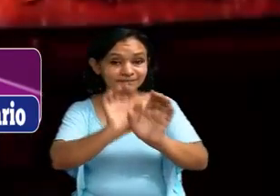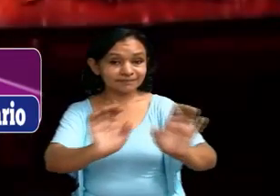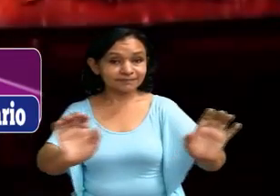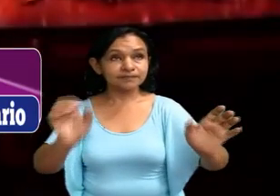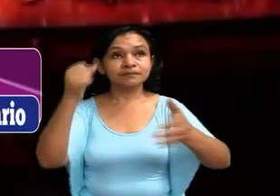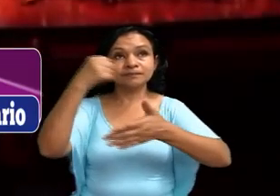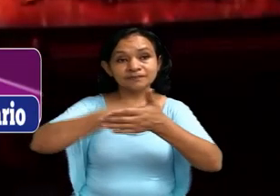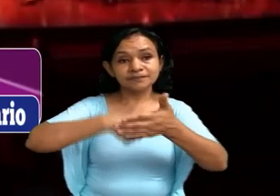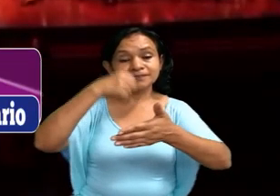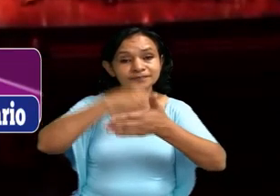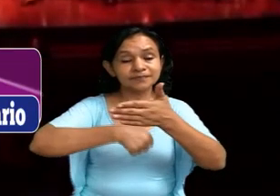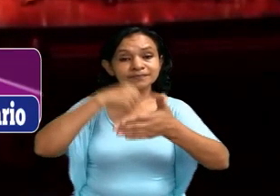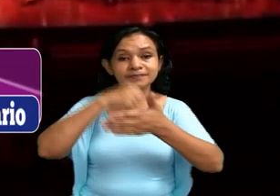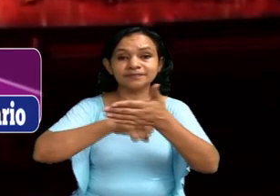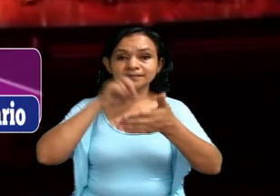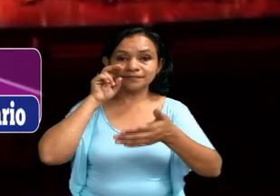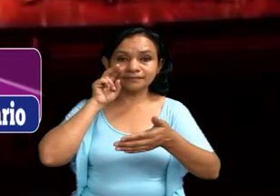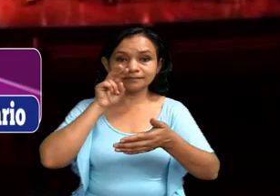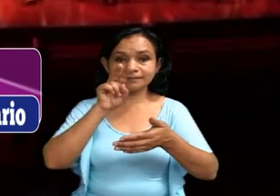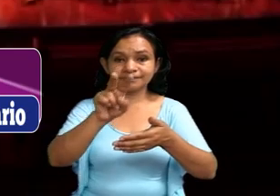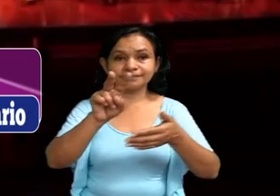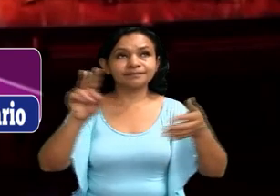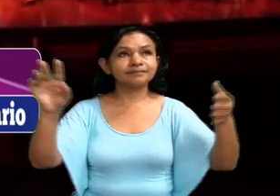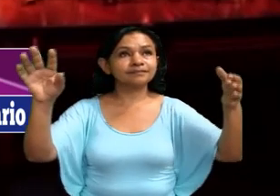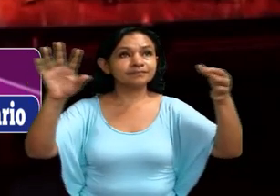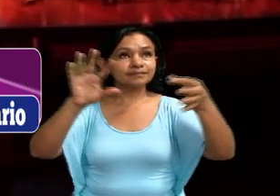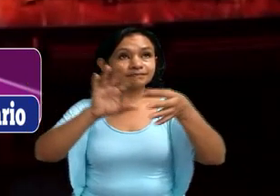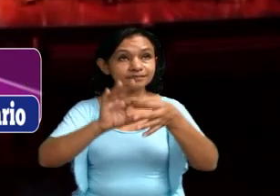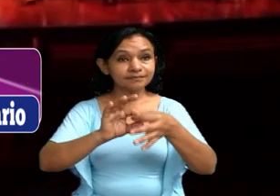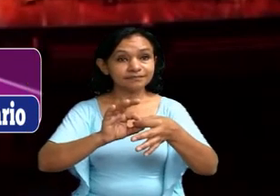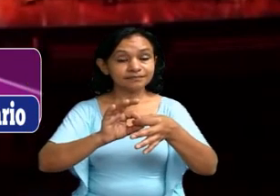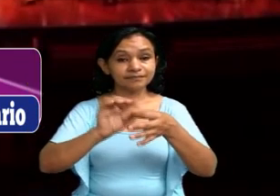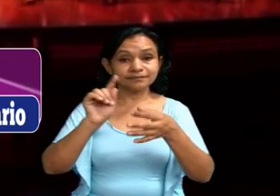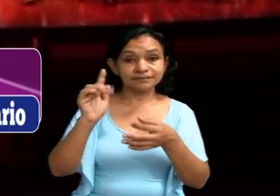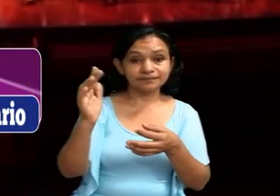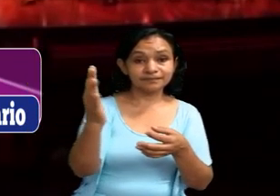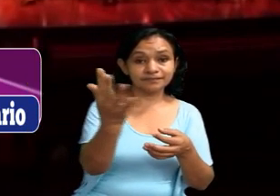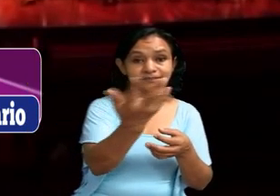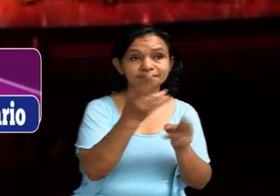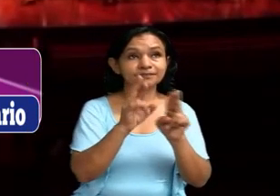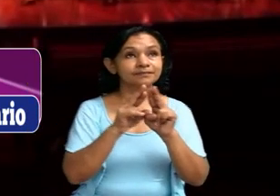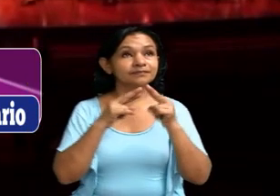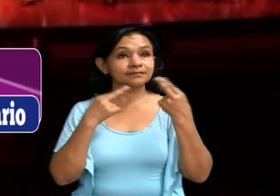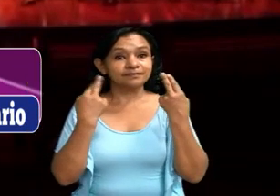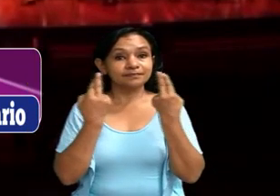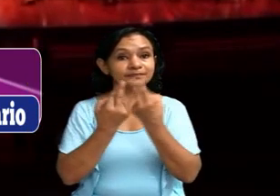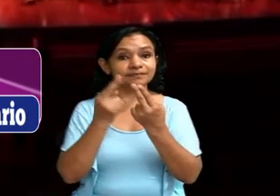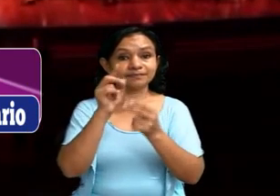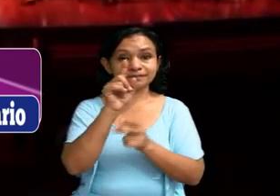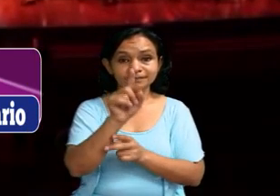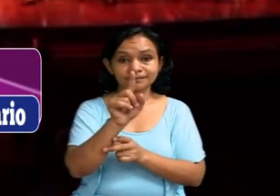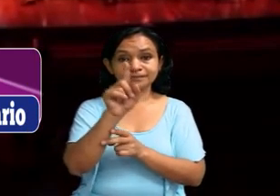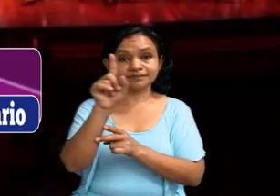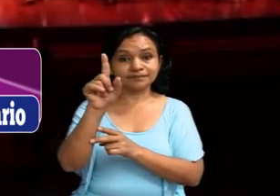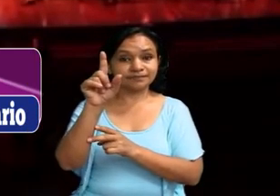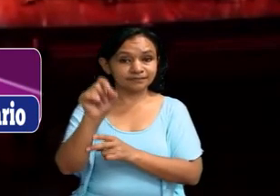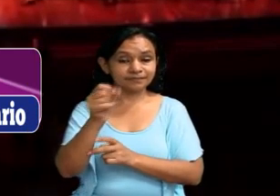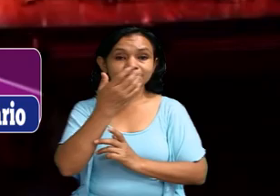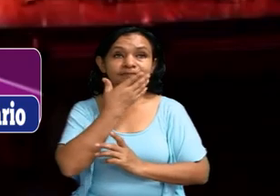esfuerzo se vio ya realizado cuando todos nos unimos. Ahí tenemos 210